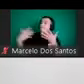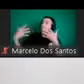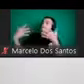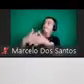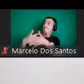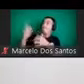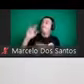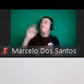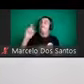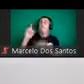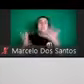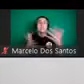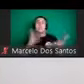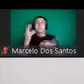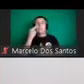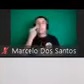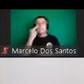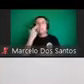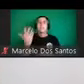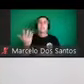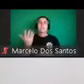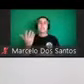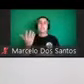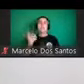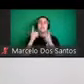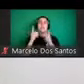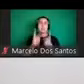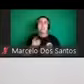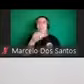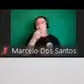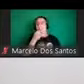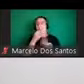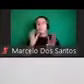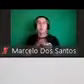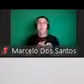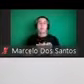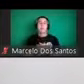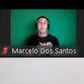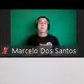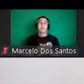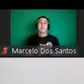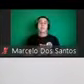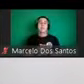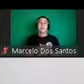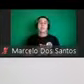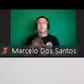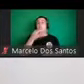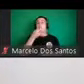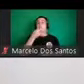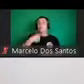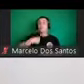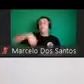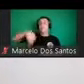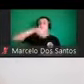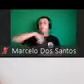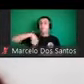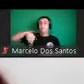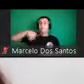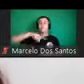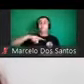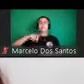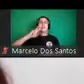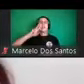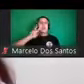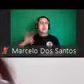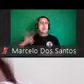relacionamiento laboral con ese compañero o compañera con discapacidad. Entonces, si nosotros entendemos que la